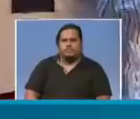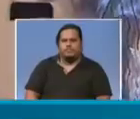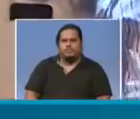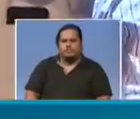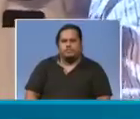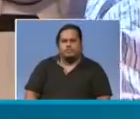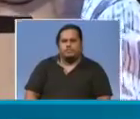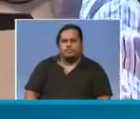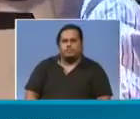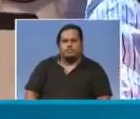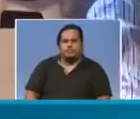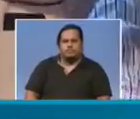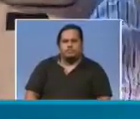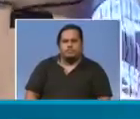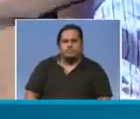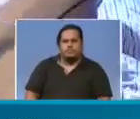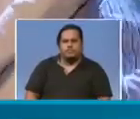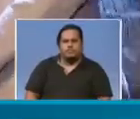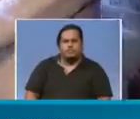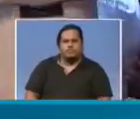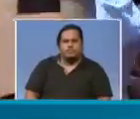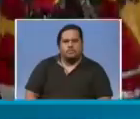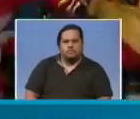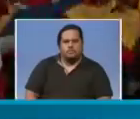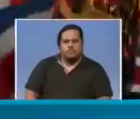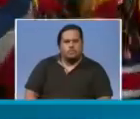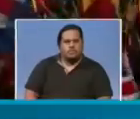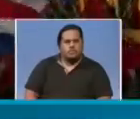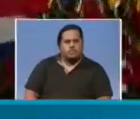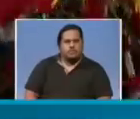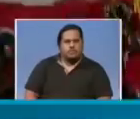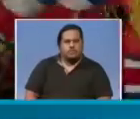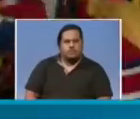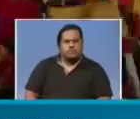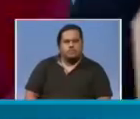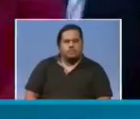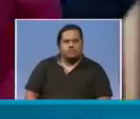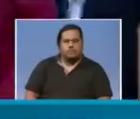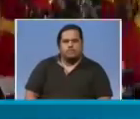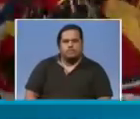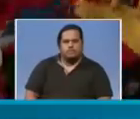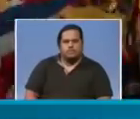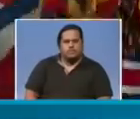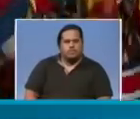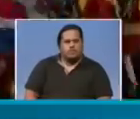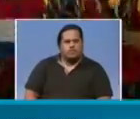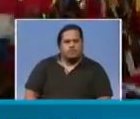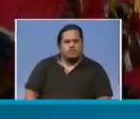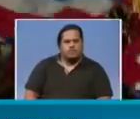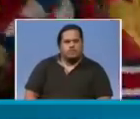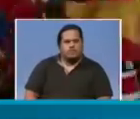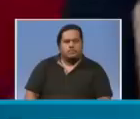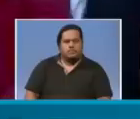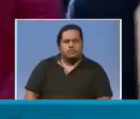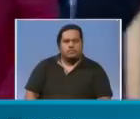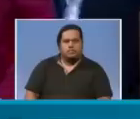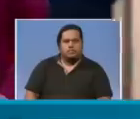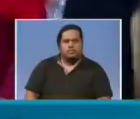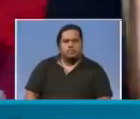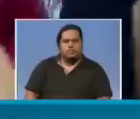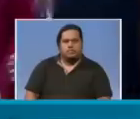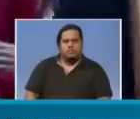¿Puede Alvarado formar un gobierno de unidad nacional y lograr el apoyo de otras fuerzas políticas en el país? Pues mire, la unidad